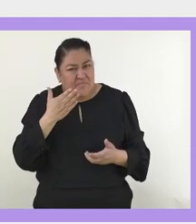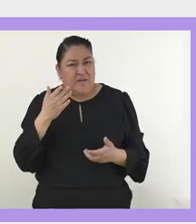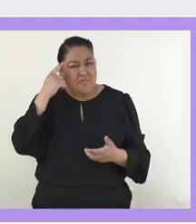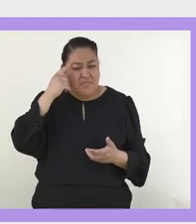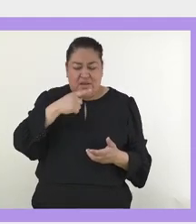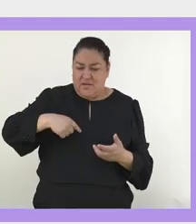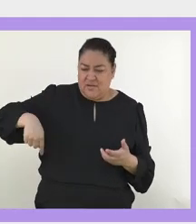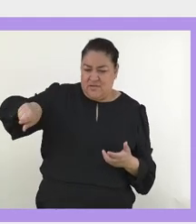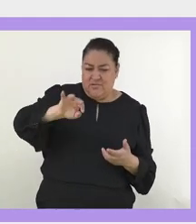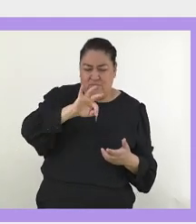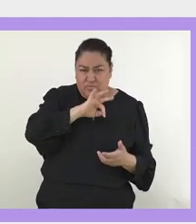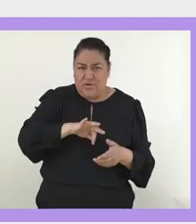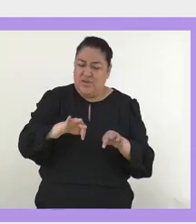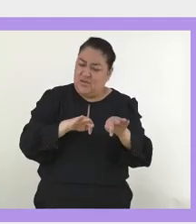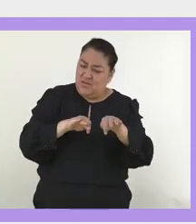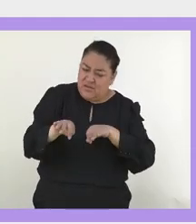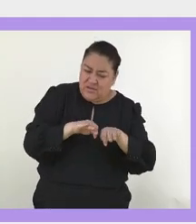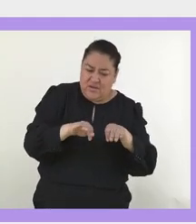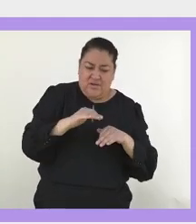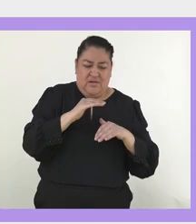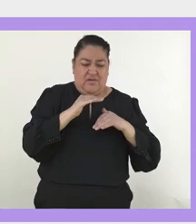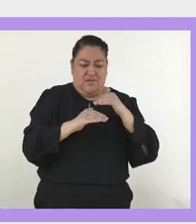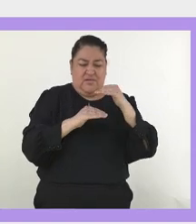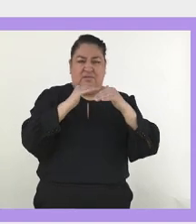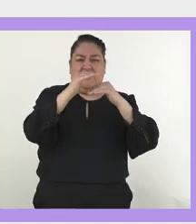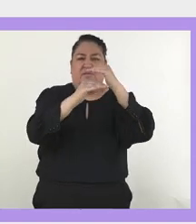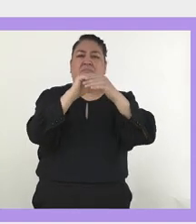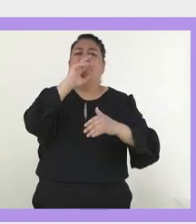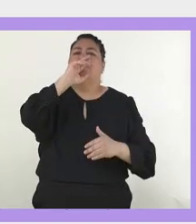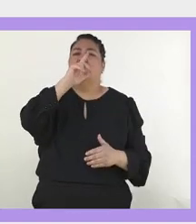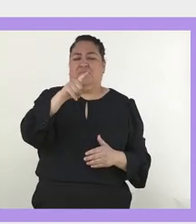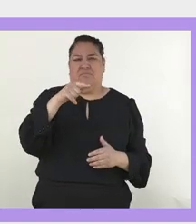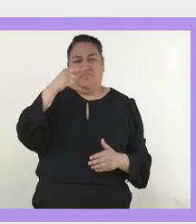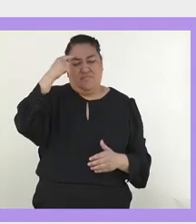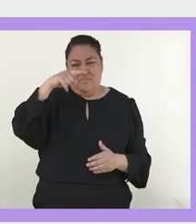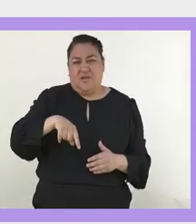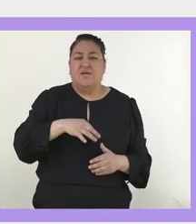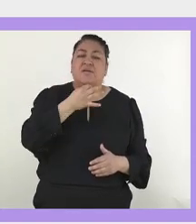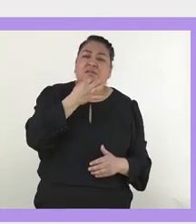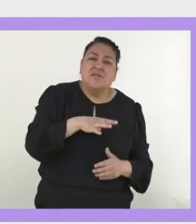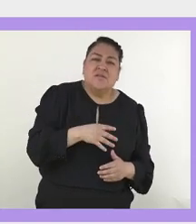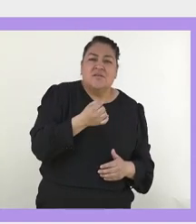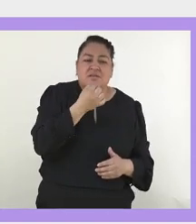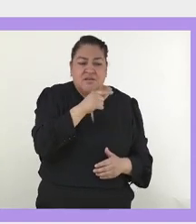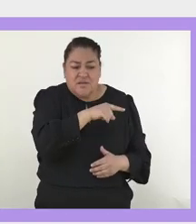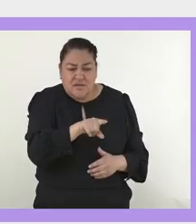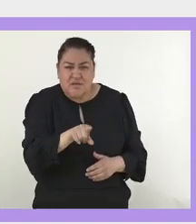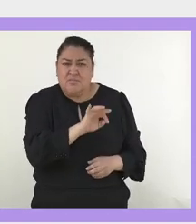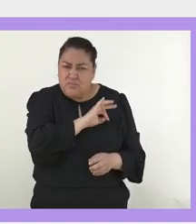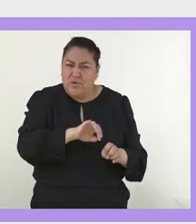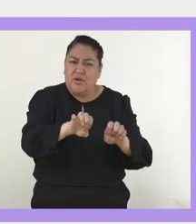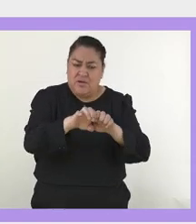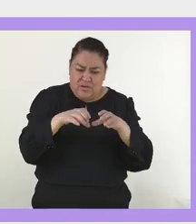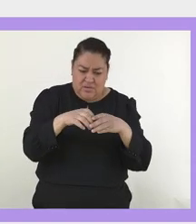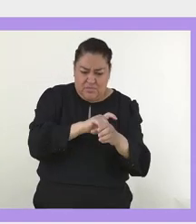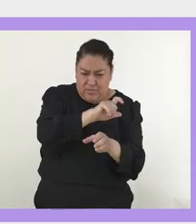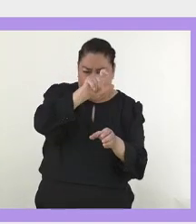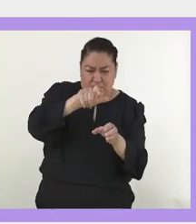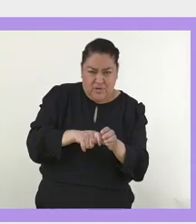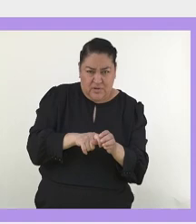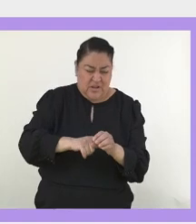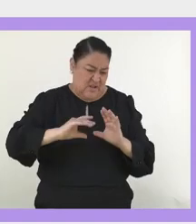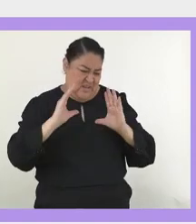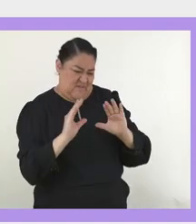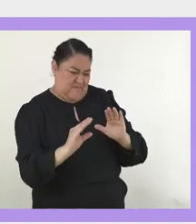una narrativa que siga inspirando Que siga motivando a que más niñas jueguen al fútbol de manera organizada y con vías